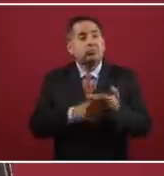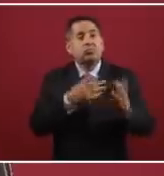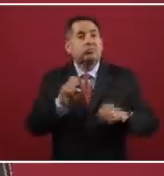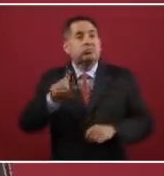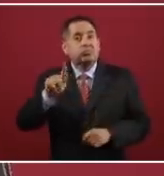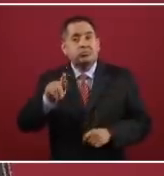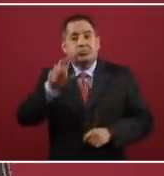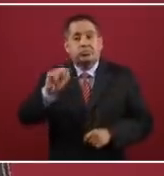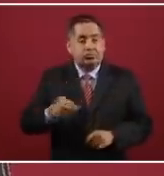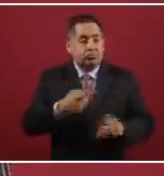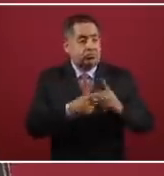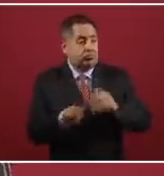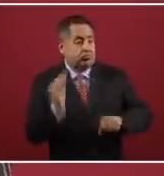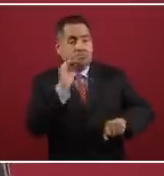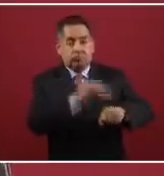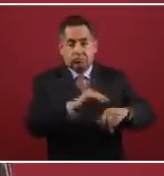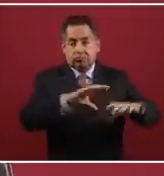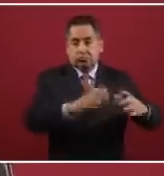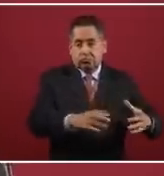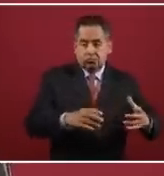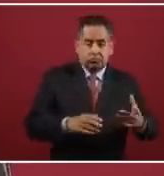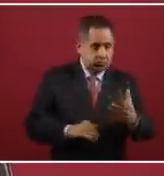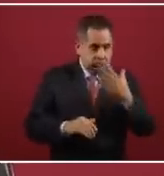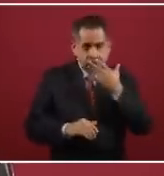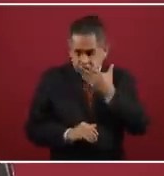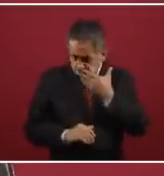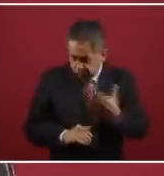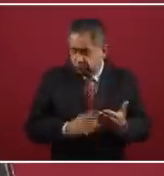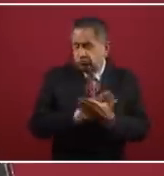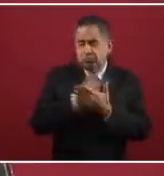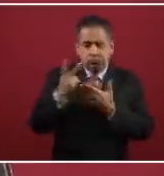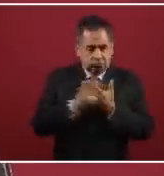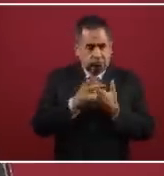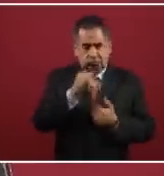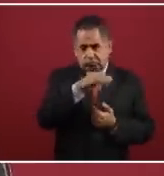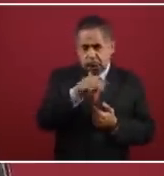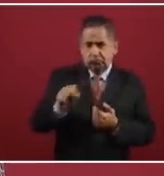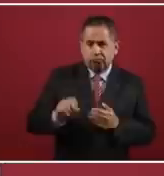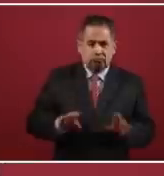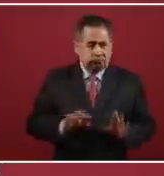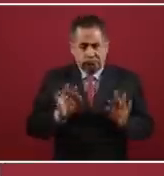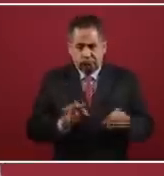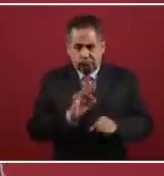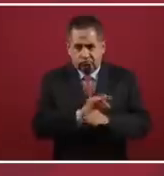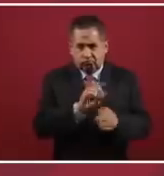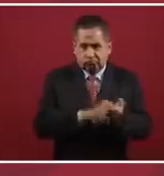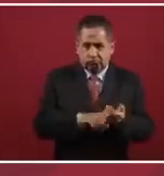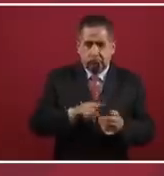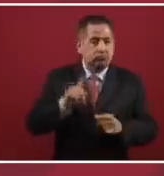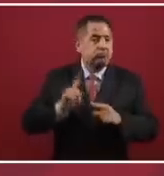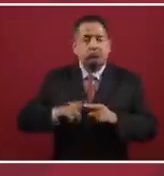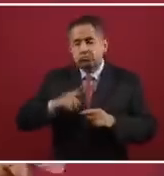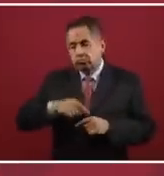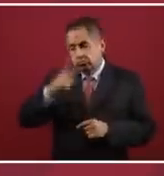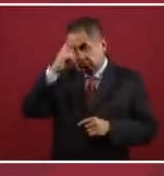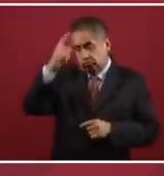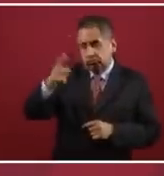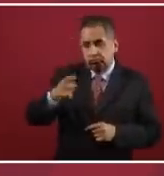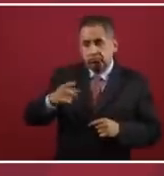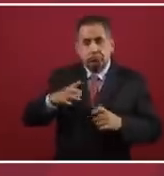1979. Y es un muy buen programa. Uno de los creadores de ese programa está